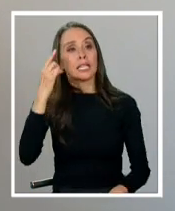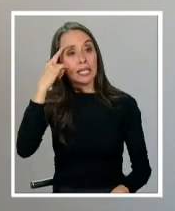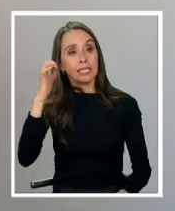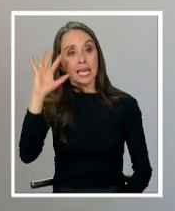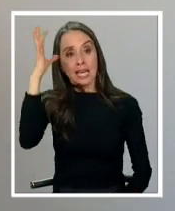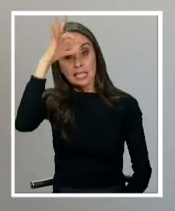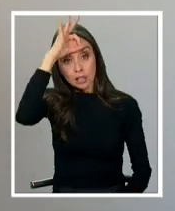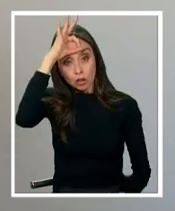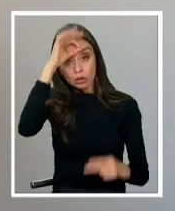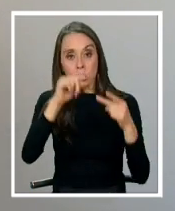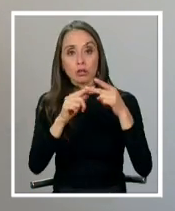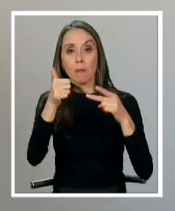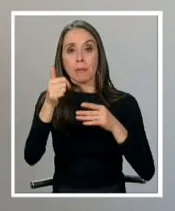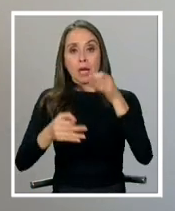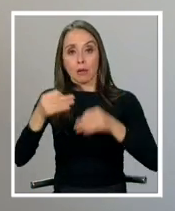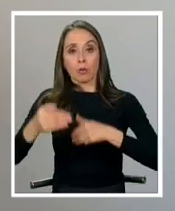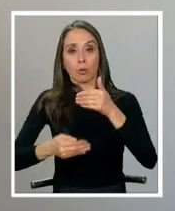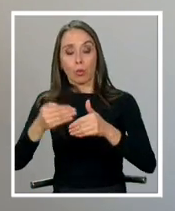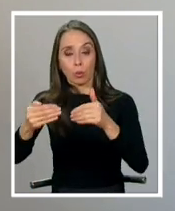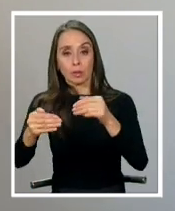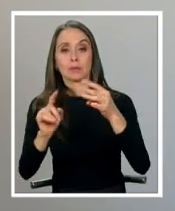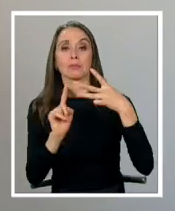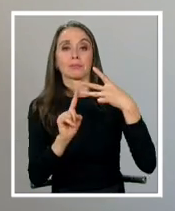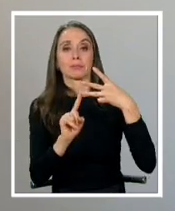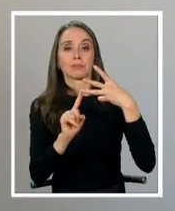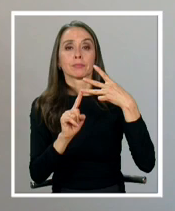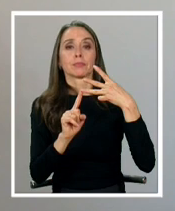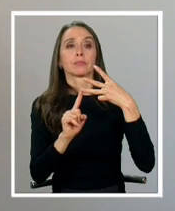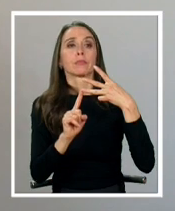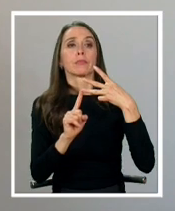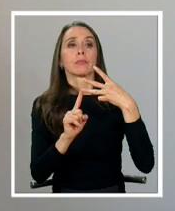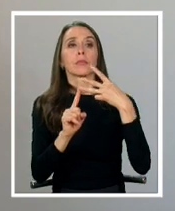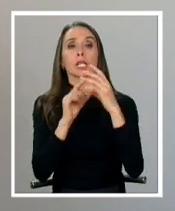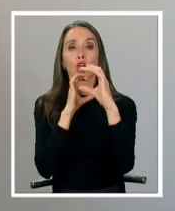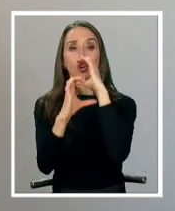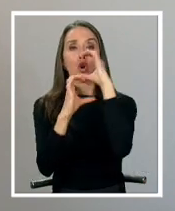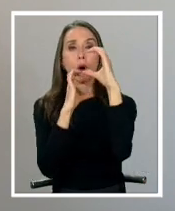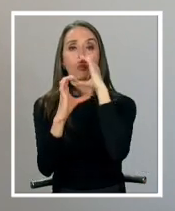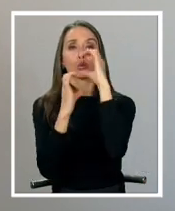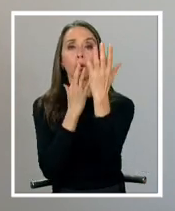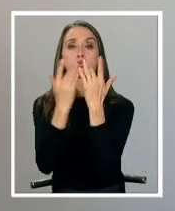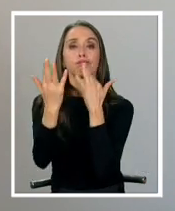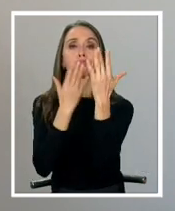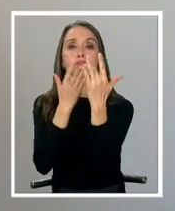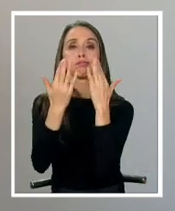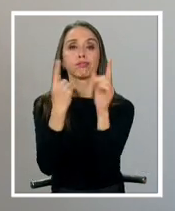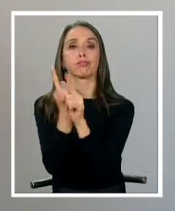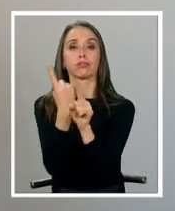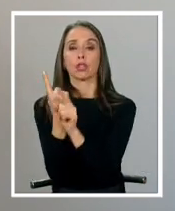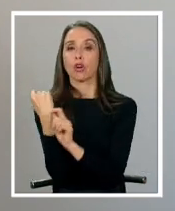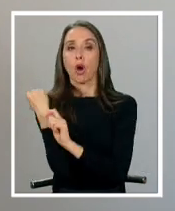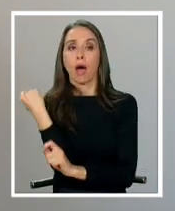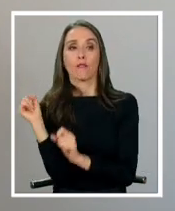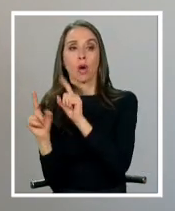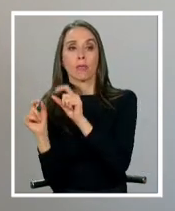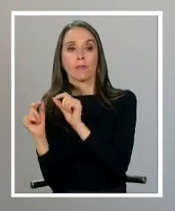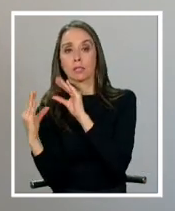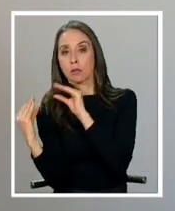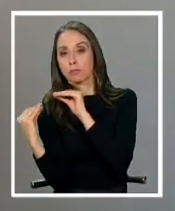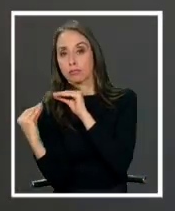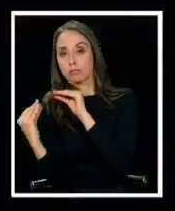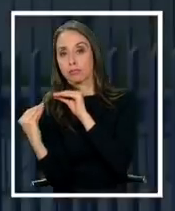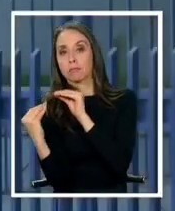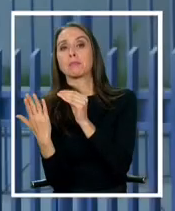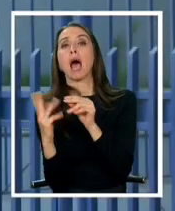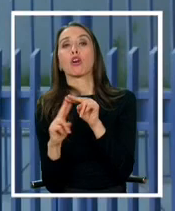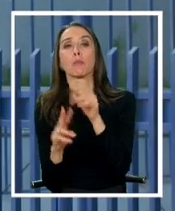inocencia, el debido proceso y puntualmente contar con una comunicación directa y fluida con el defensor para efectos de llevar a cabo